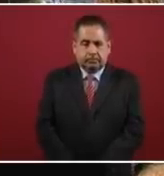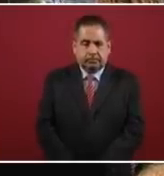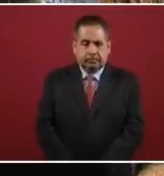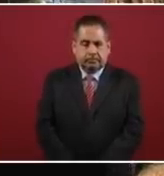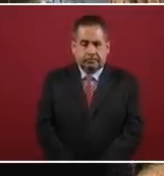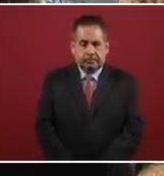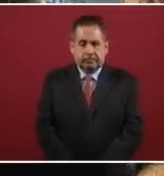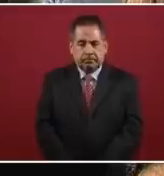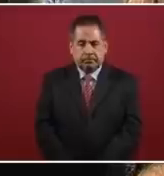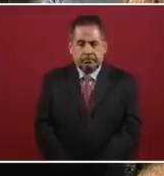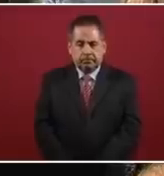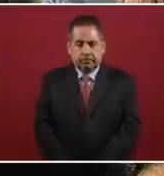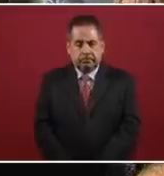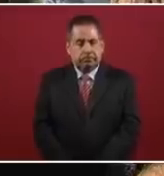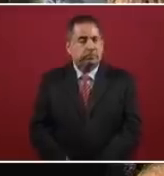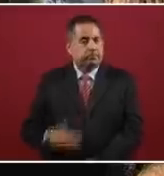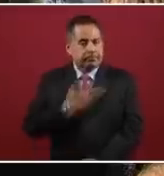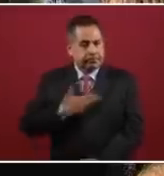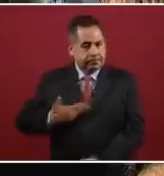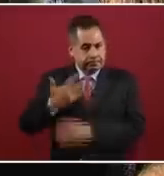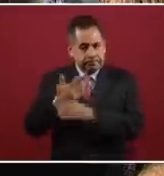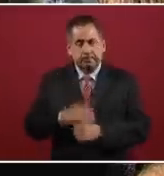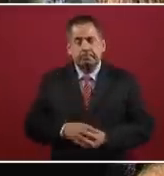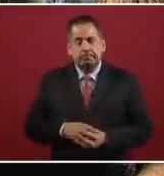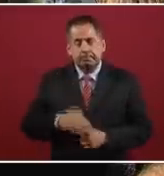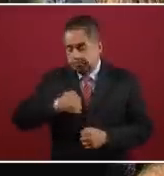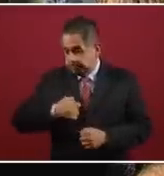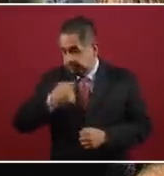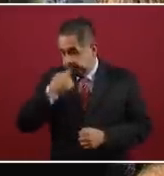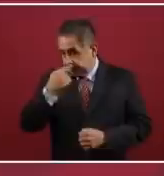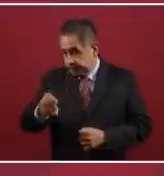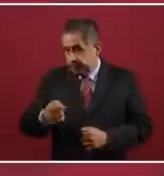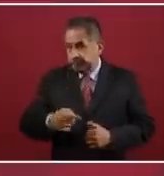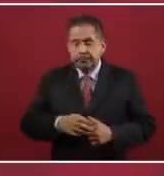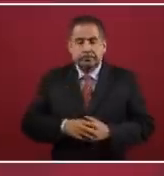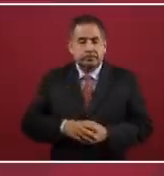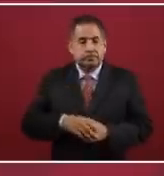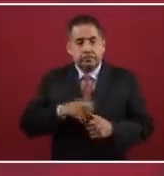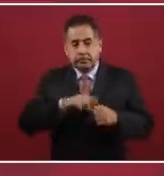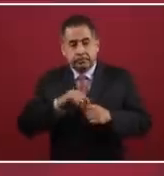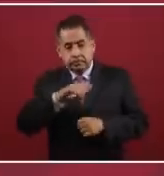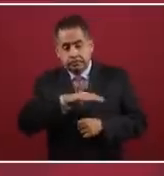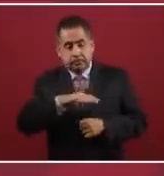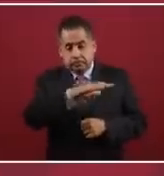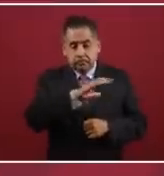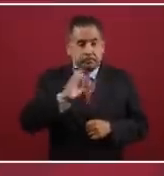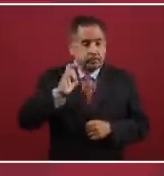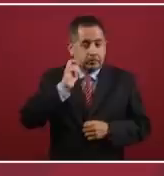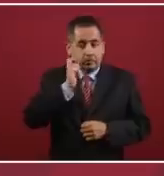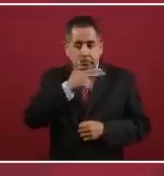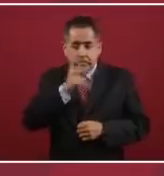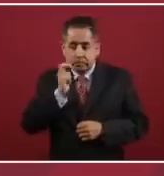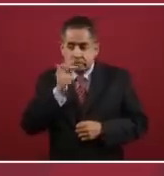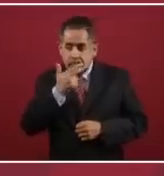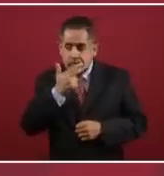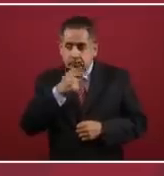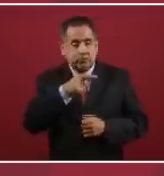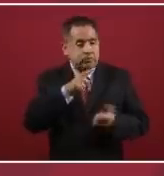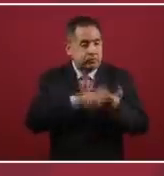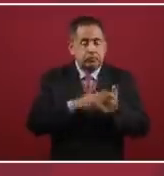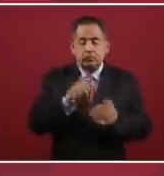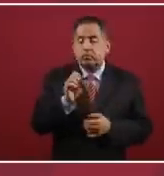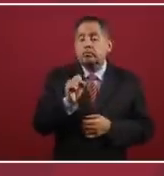oro, plata. Yo les diría que que en Chihuahua está la